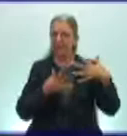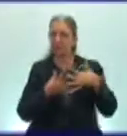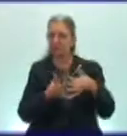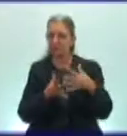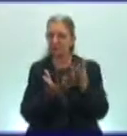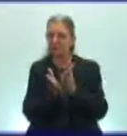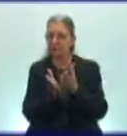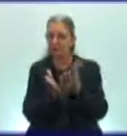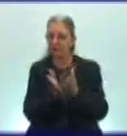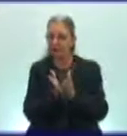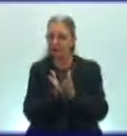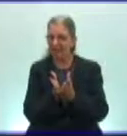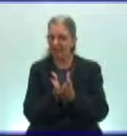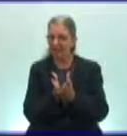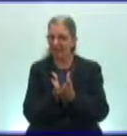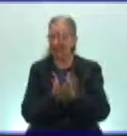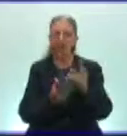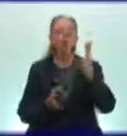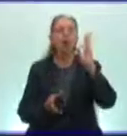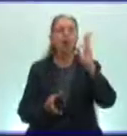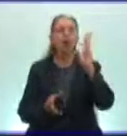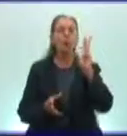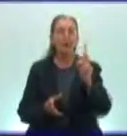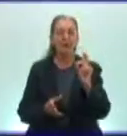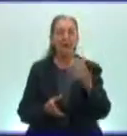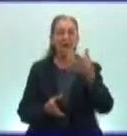al concepto de número atómico.